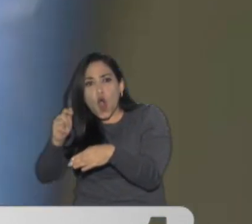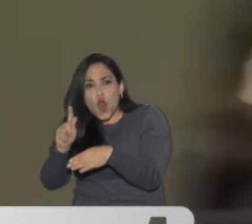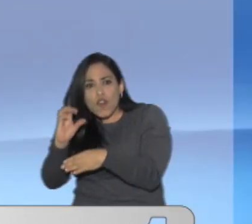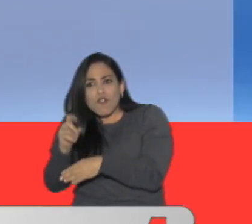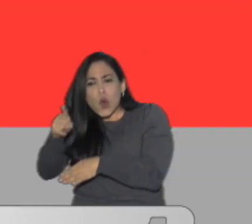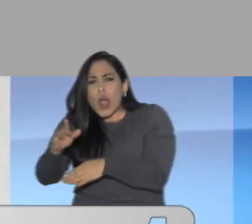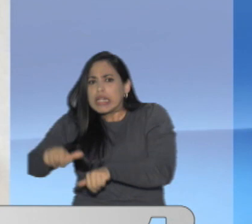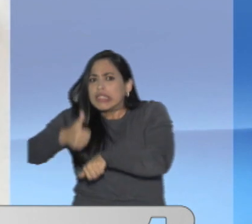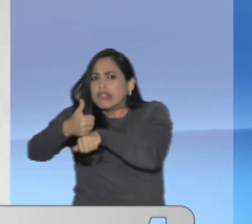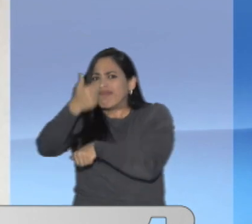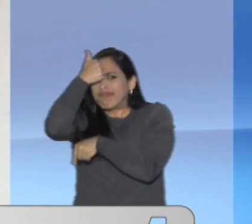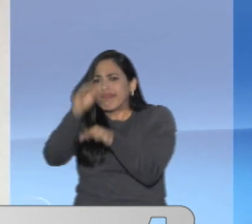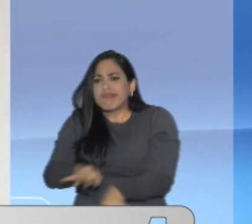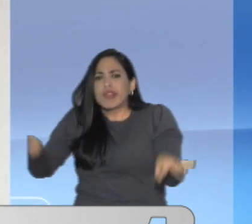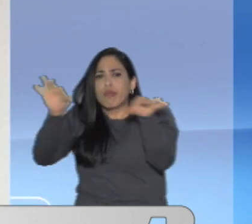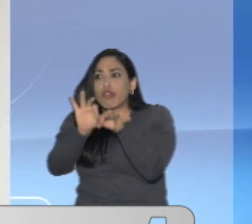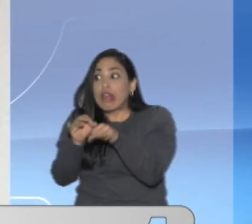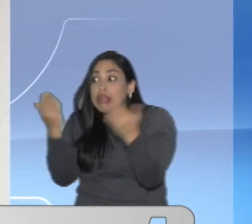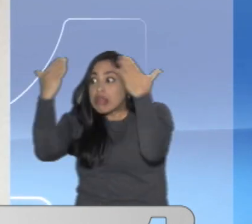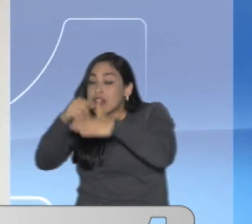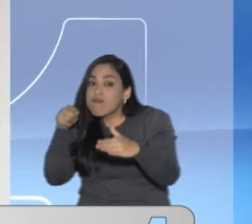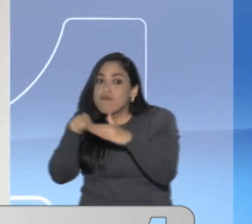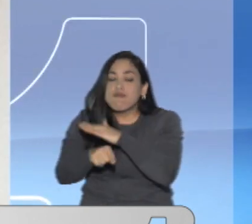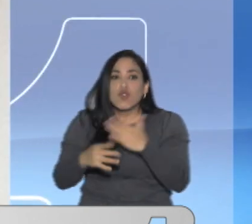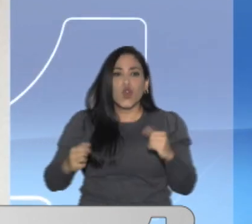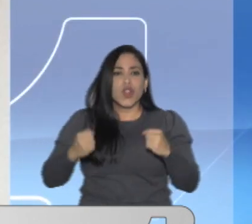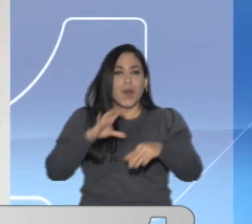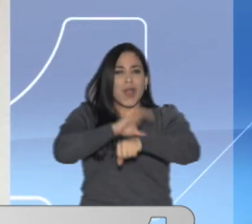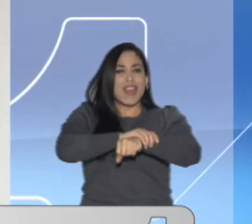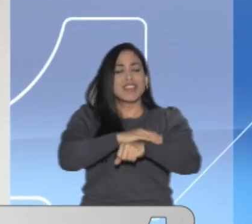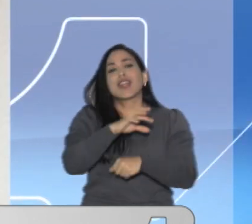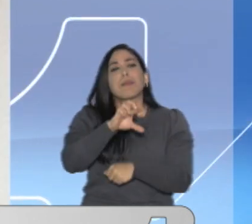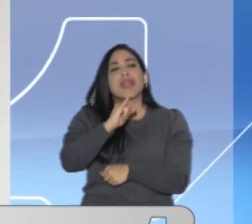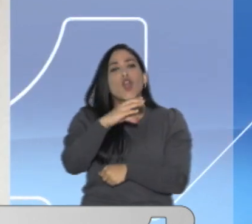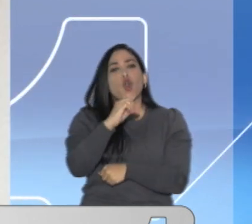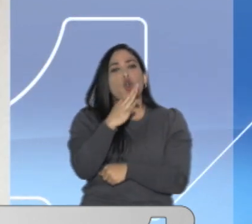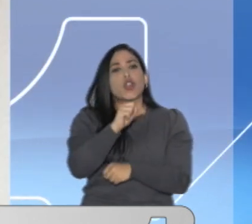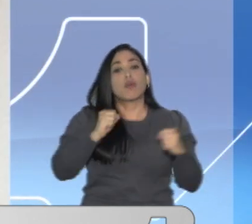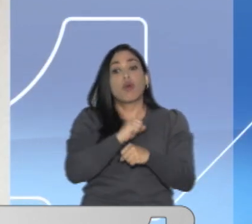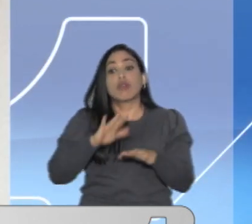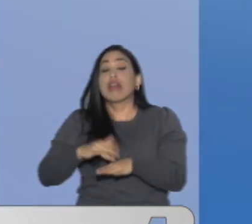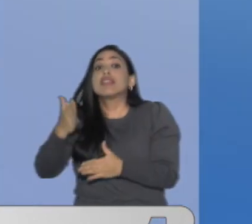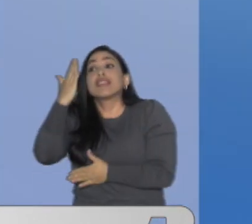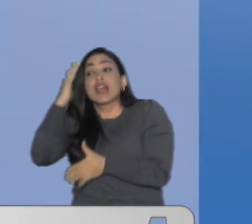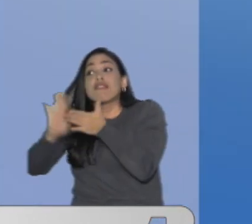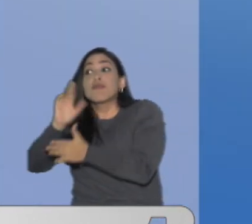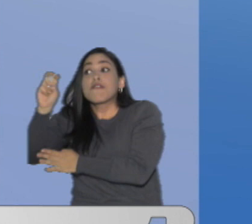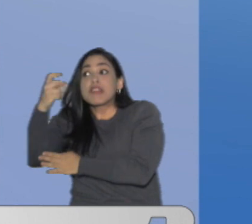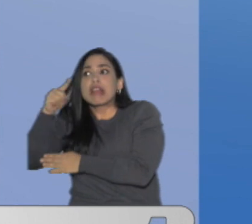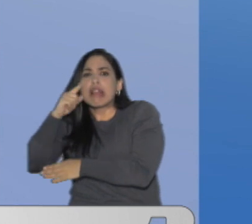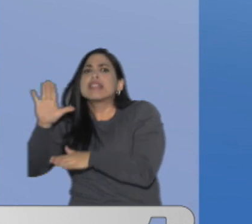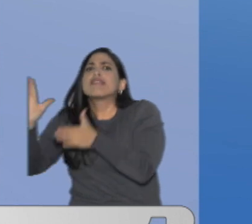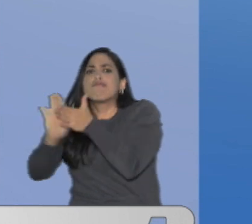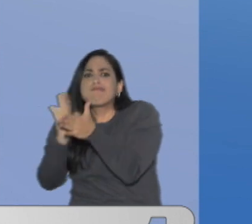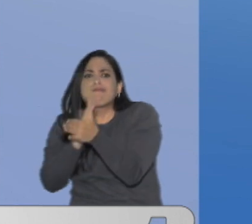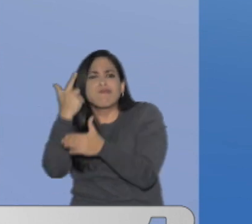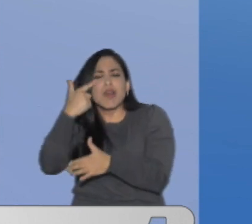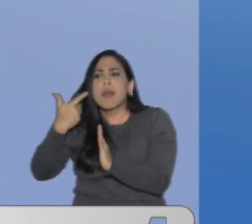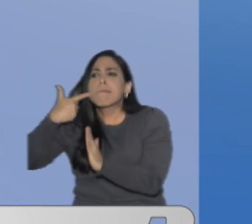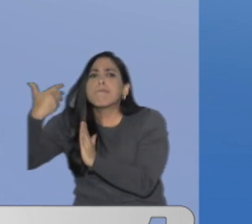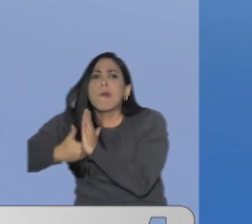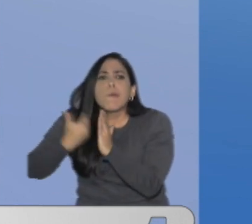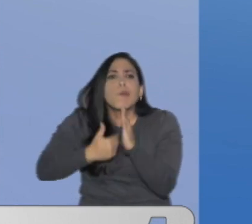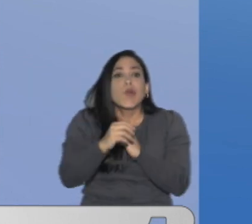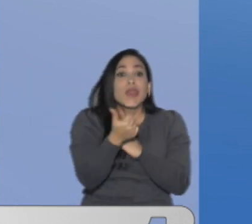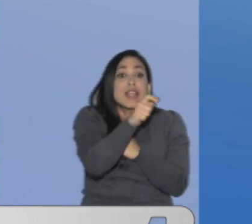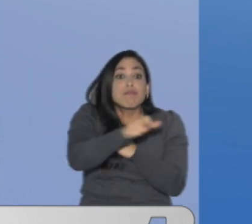de la cárcel La Picota de Bogotá. Lo que hemos conocido hasta el momento, Beatriz, es que la Fiscalía ya tiene un paquete de pruebas en